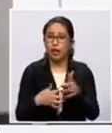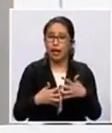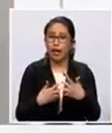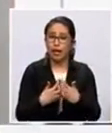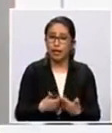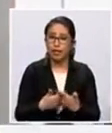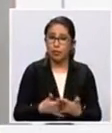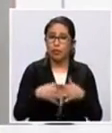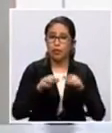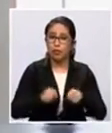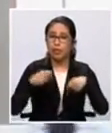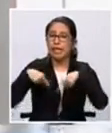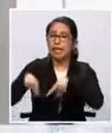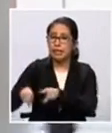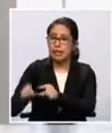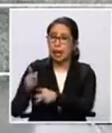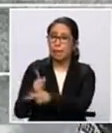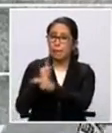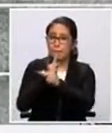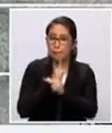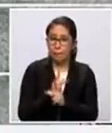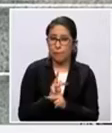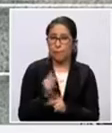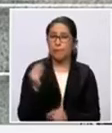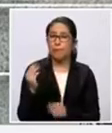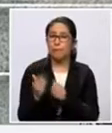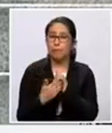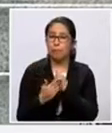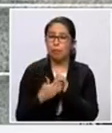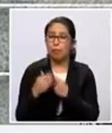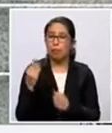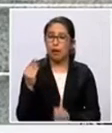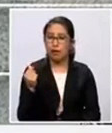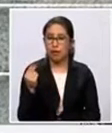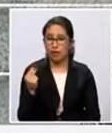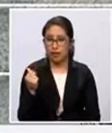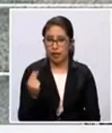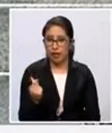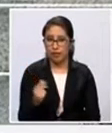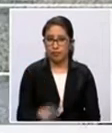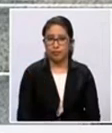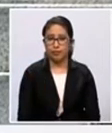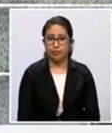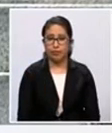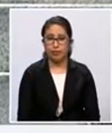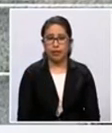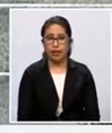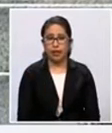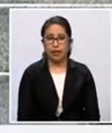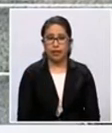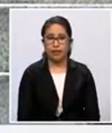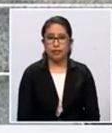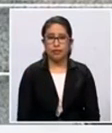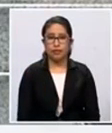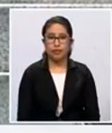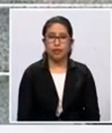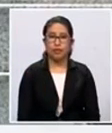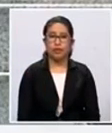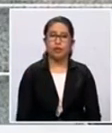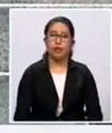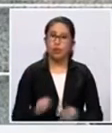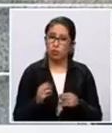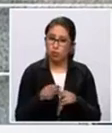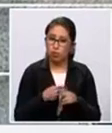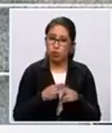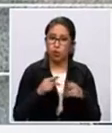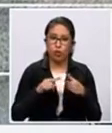que es la asignación de los recursos para que puedan las instituciones financieras nacionales comenzar a trabajar